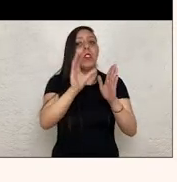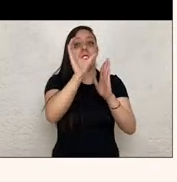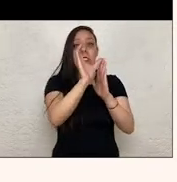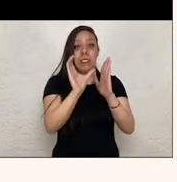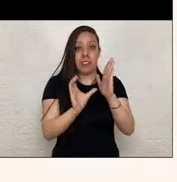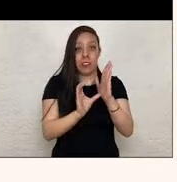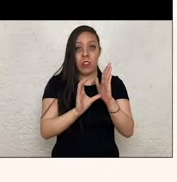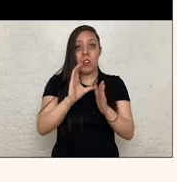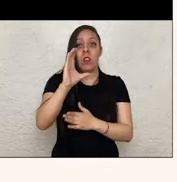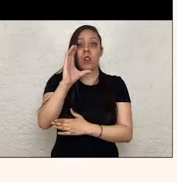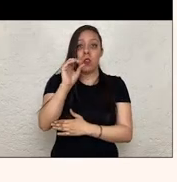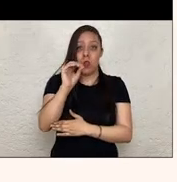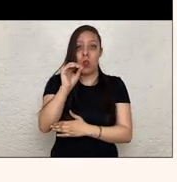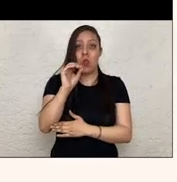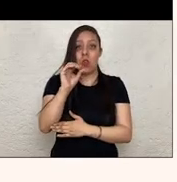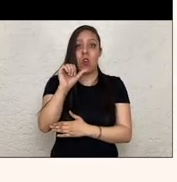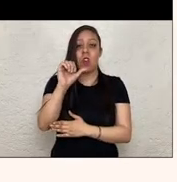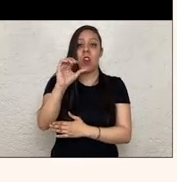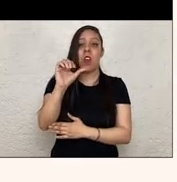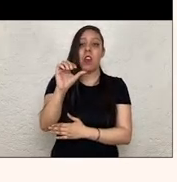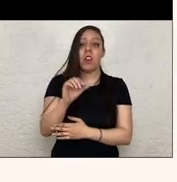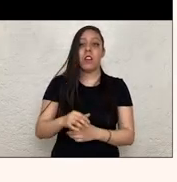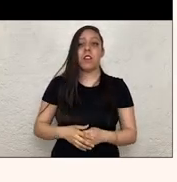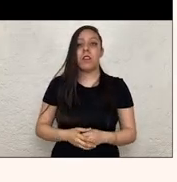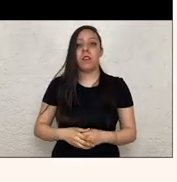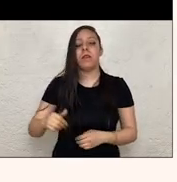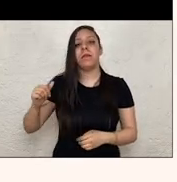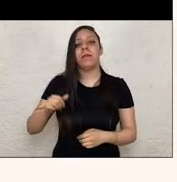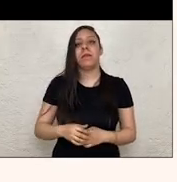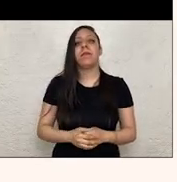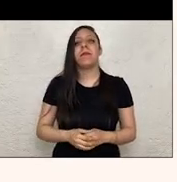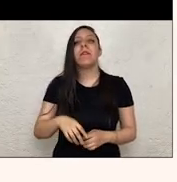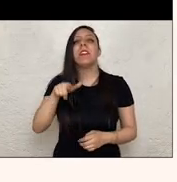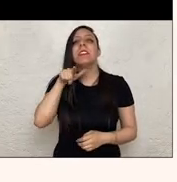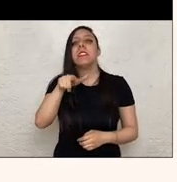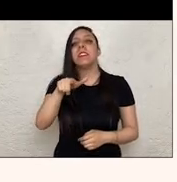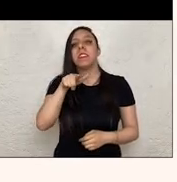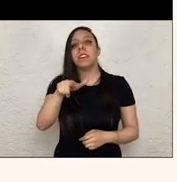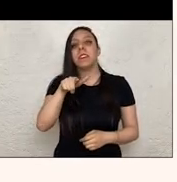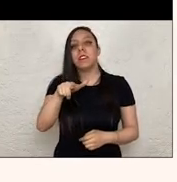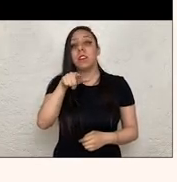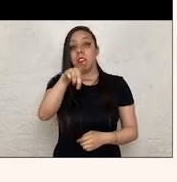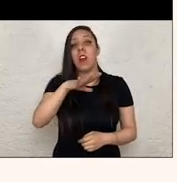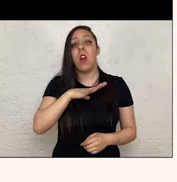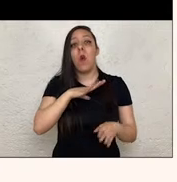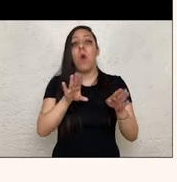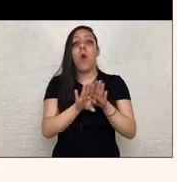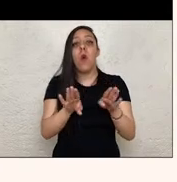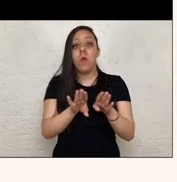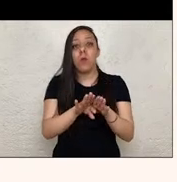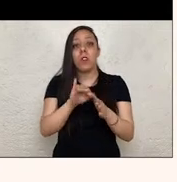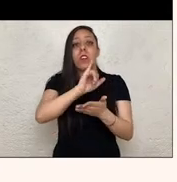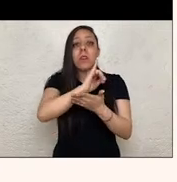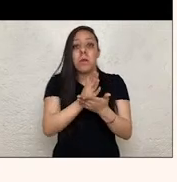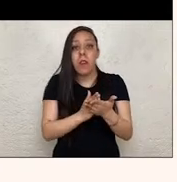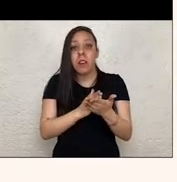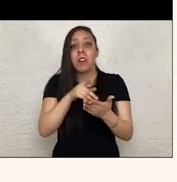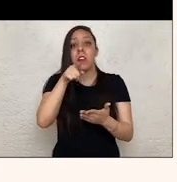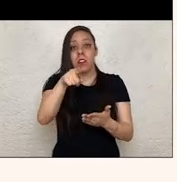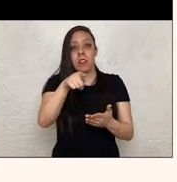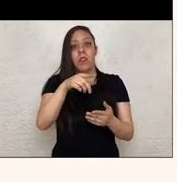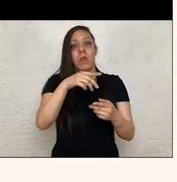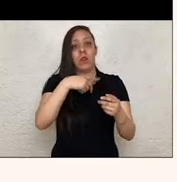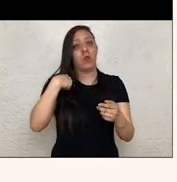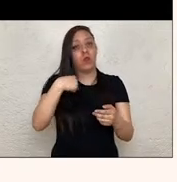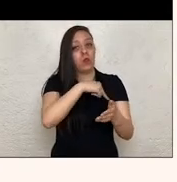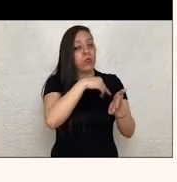códice Azcatitlán, es un códice verdadero del siglo XVII, pero en mi país sale como una imagen en un texto para los